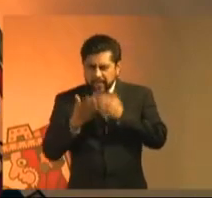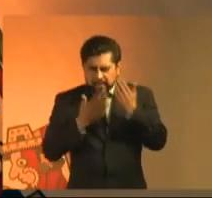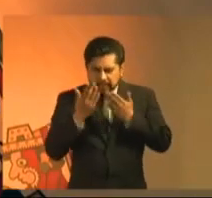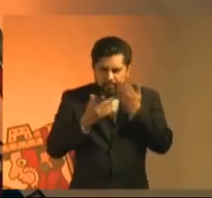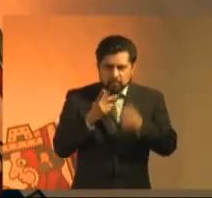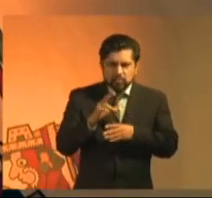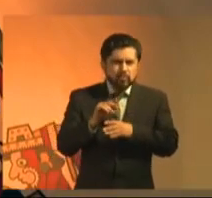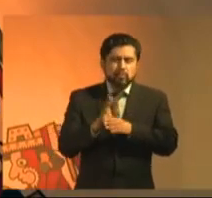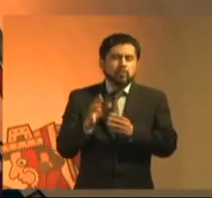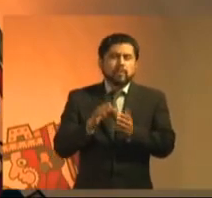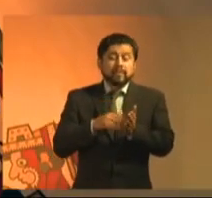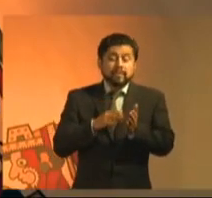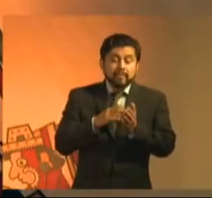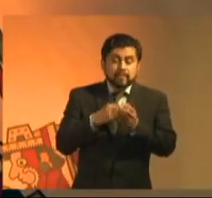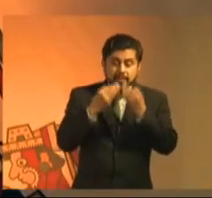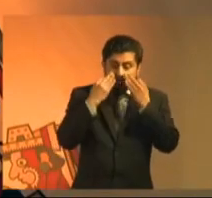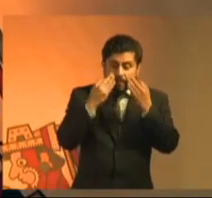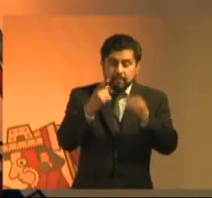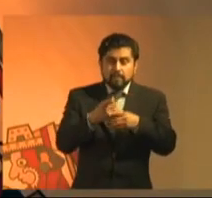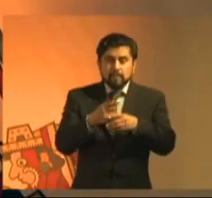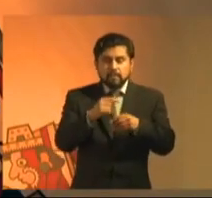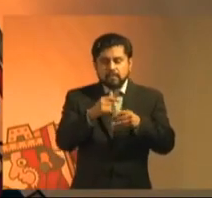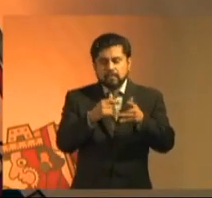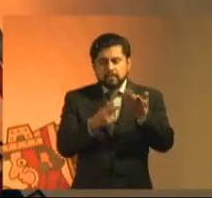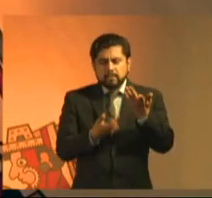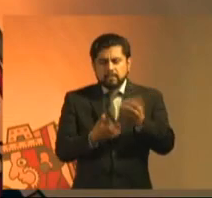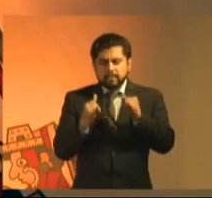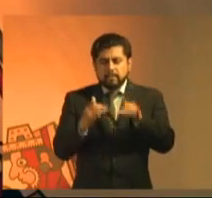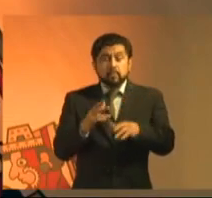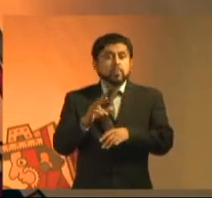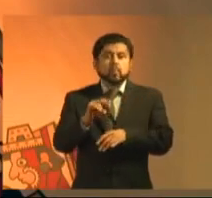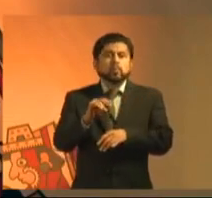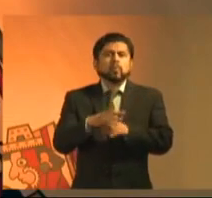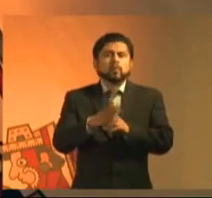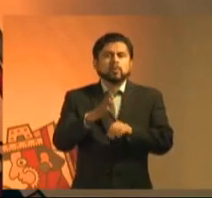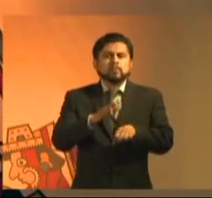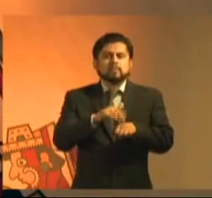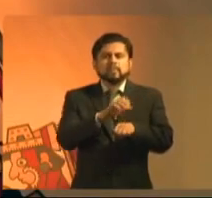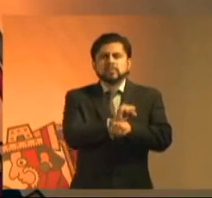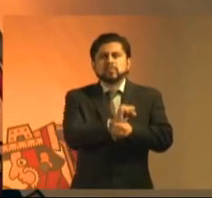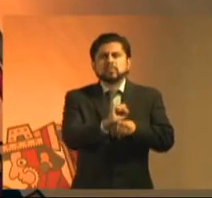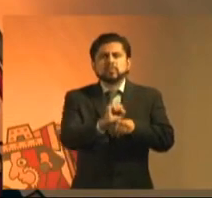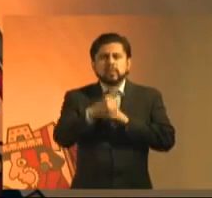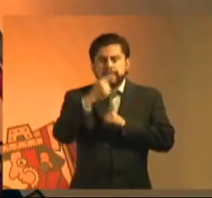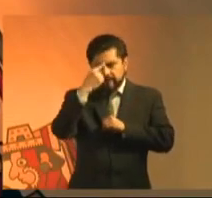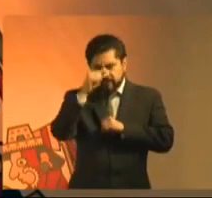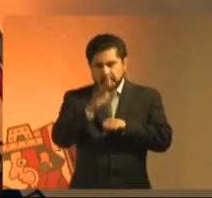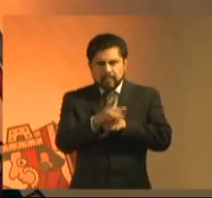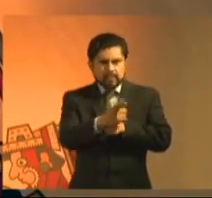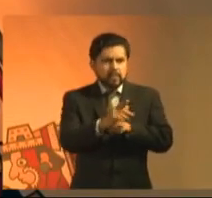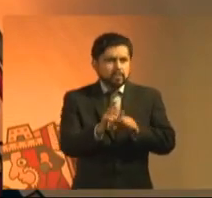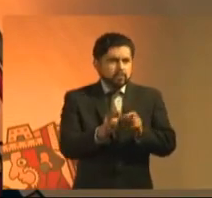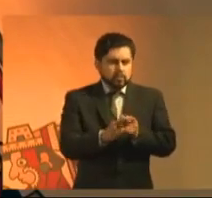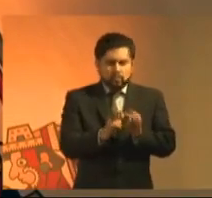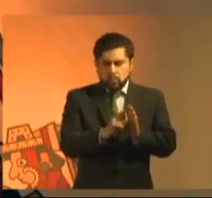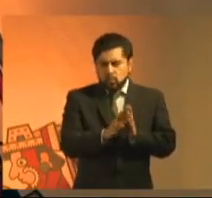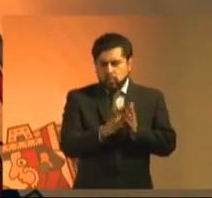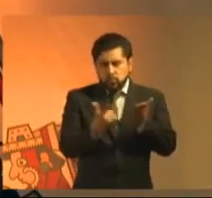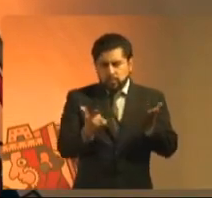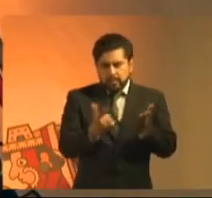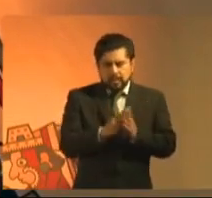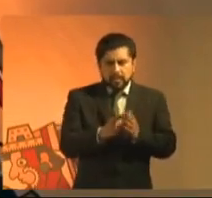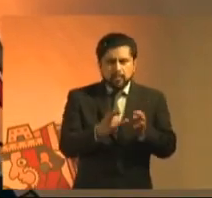pruebas y convenciones del historiador sino que está más cerca si se quiere de una novela trató de